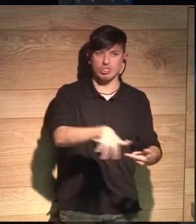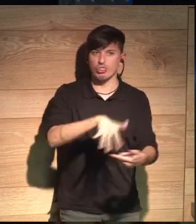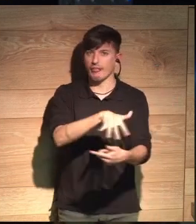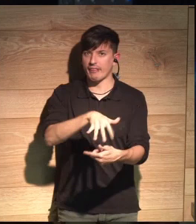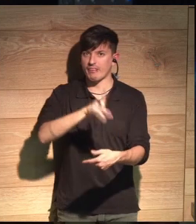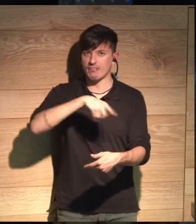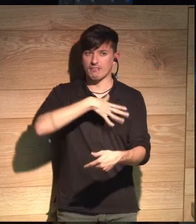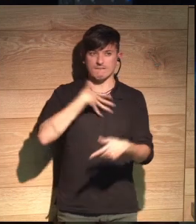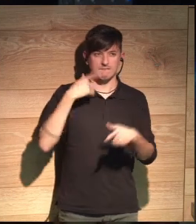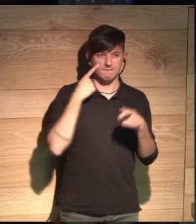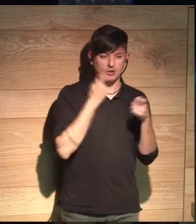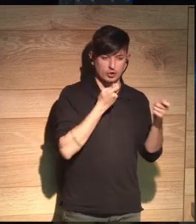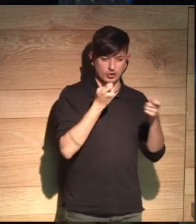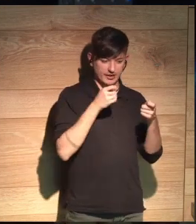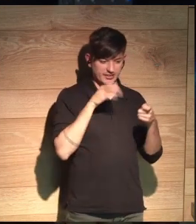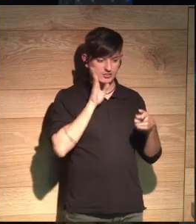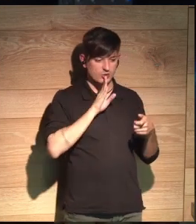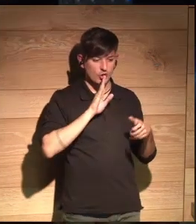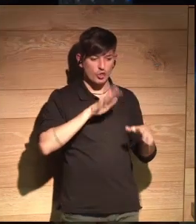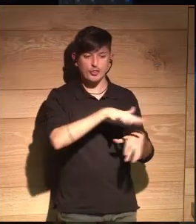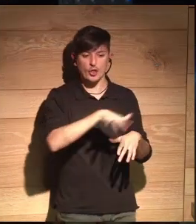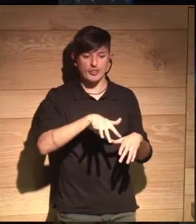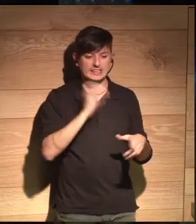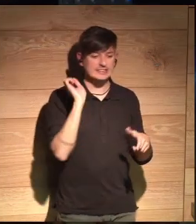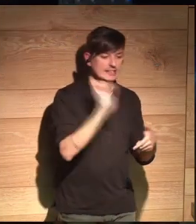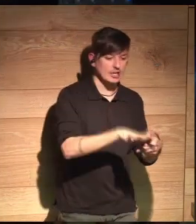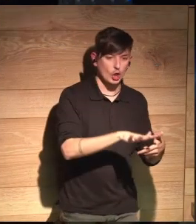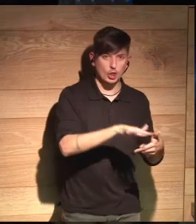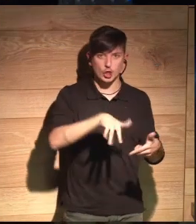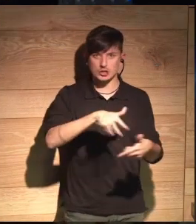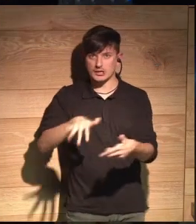controlar estos residuos saber dónde van